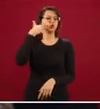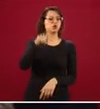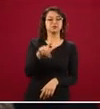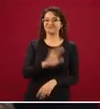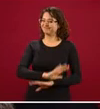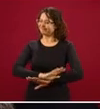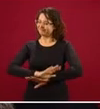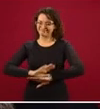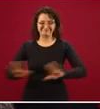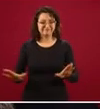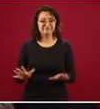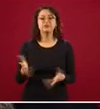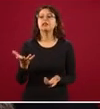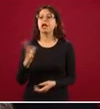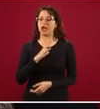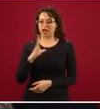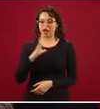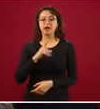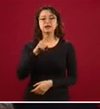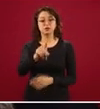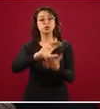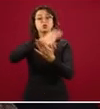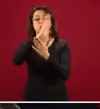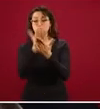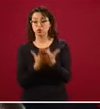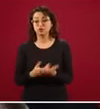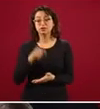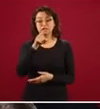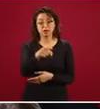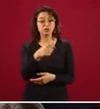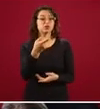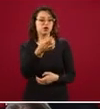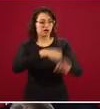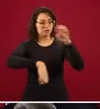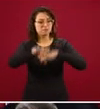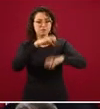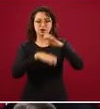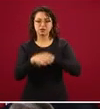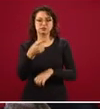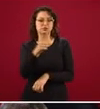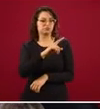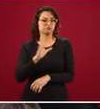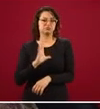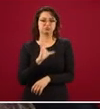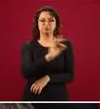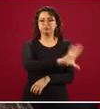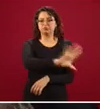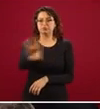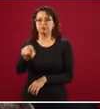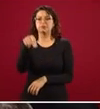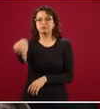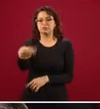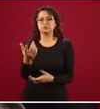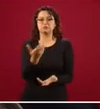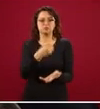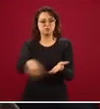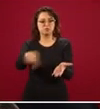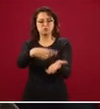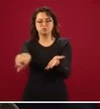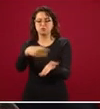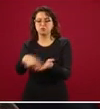insumos, dado que tienen contratos con entidades intermediarias de la provisión de los